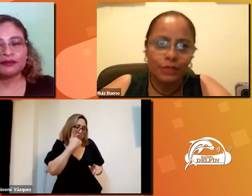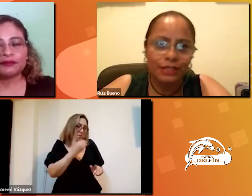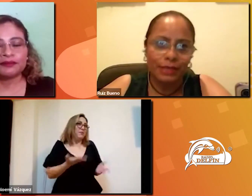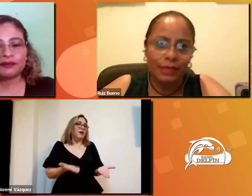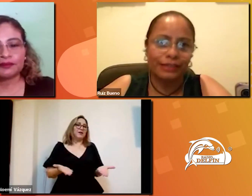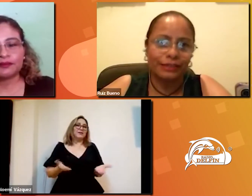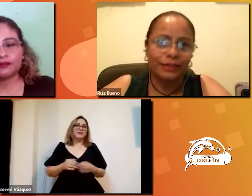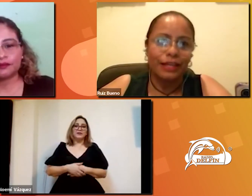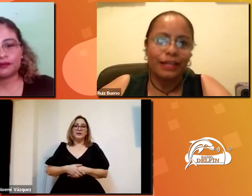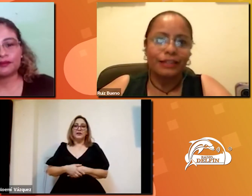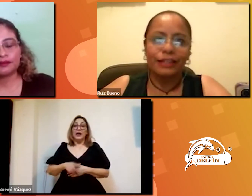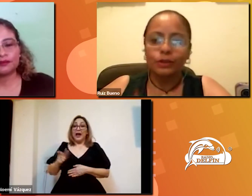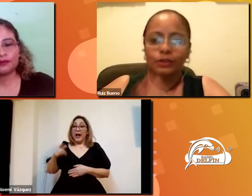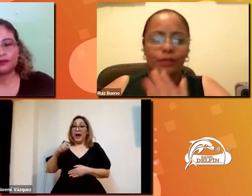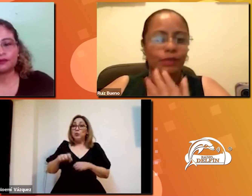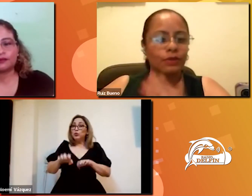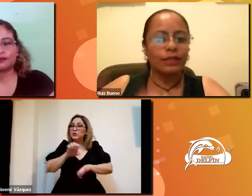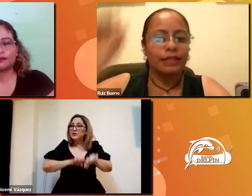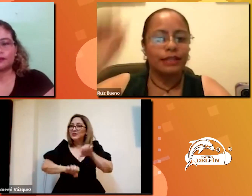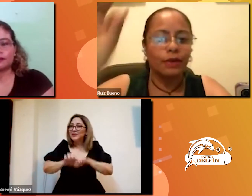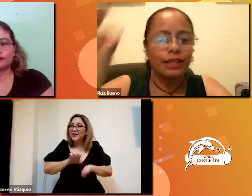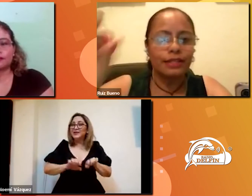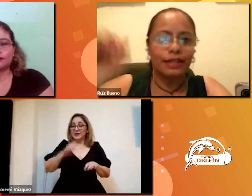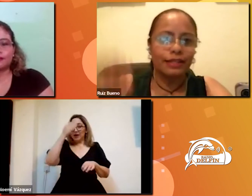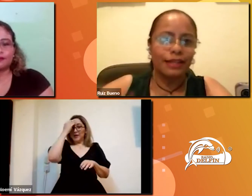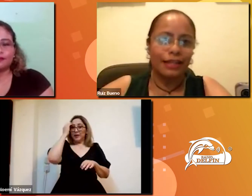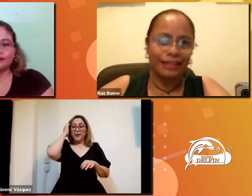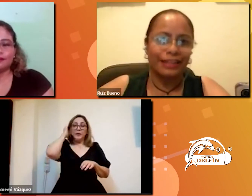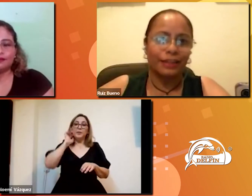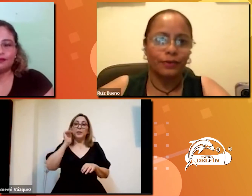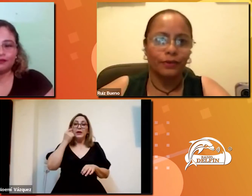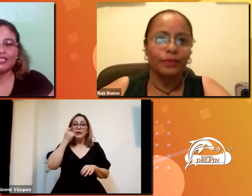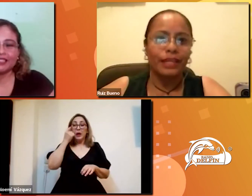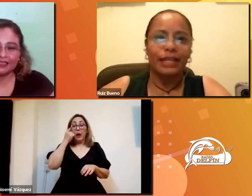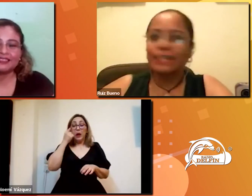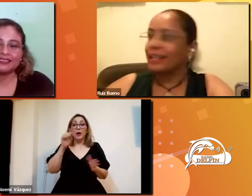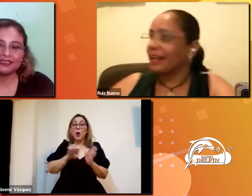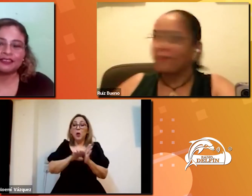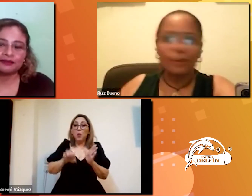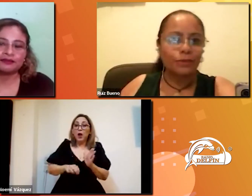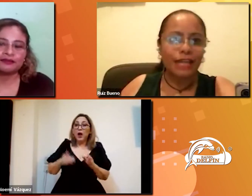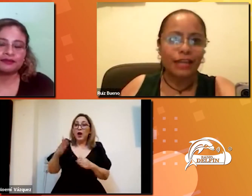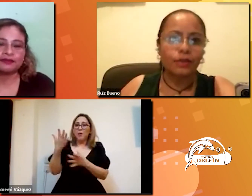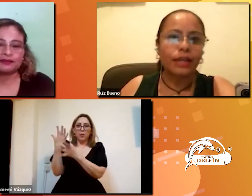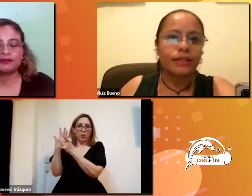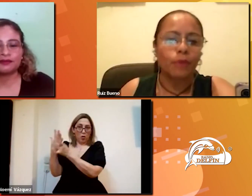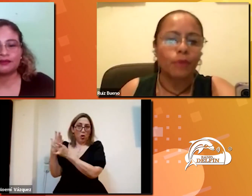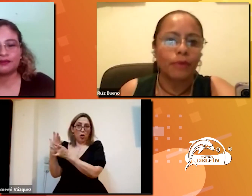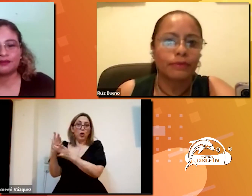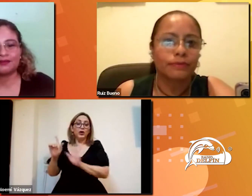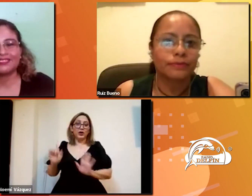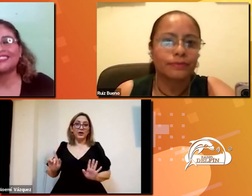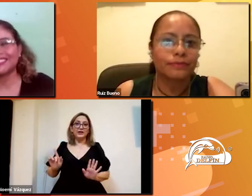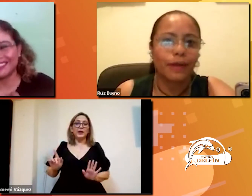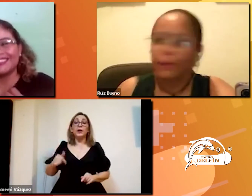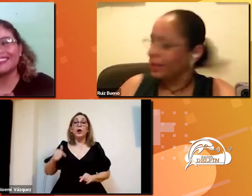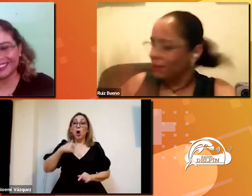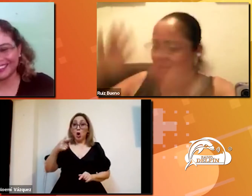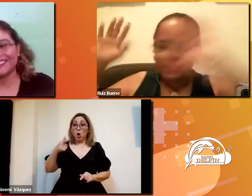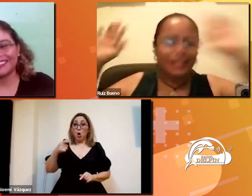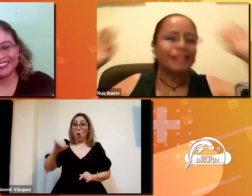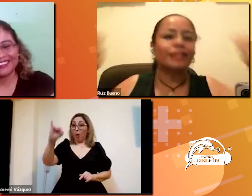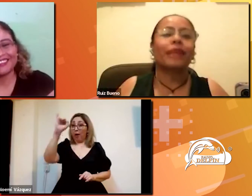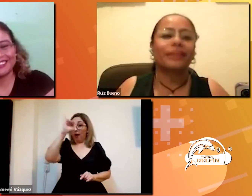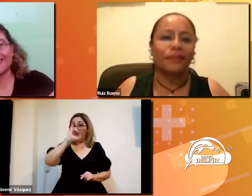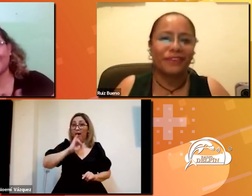da en muchas empresas. Ya todos terminan, dicen, la hora de salir es a las 7, ¿no? Y si el jefe no se ha ido, nadie se mueve. Aunque